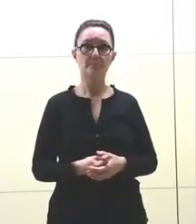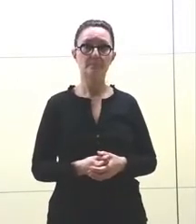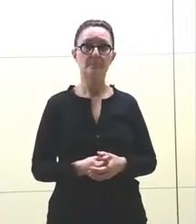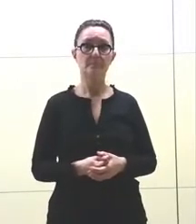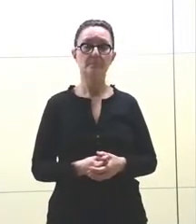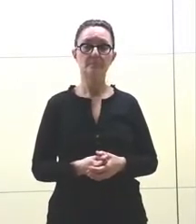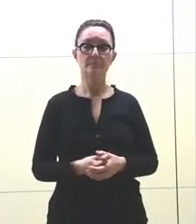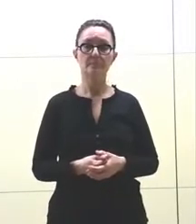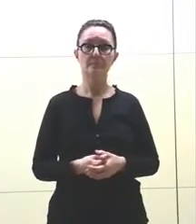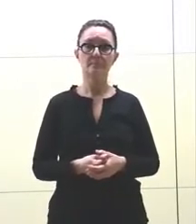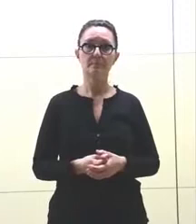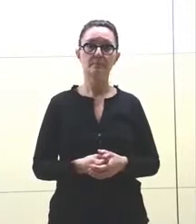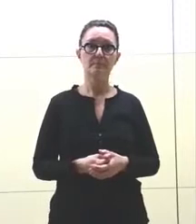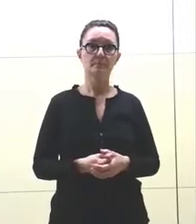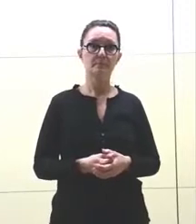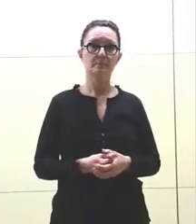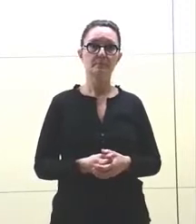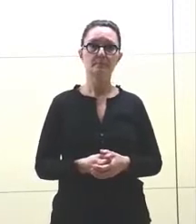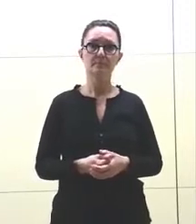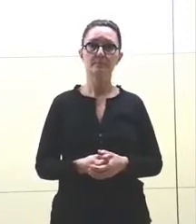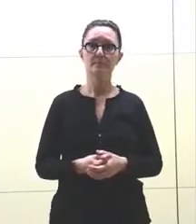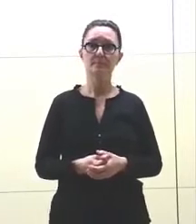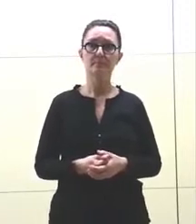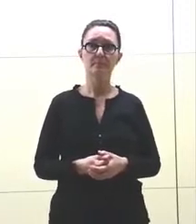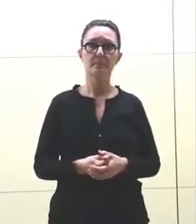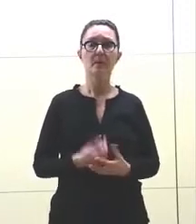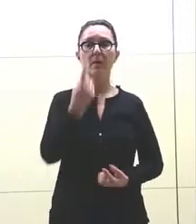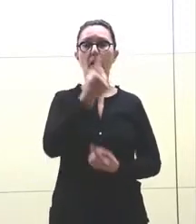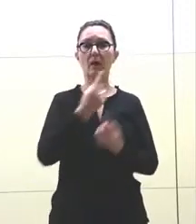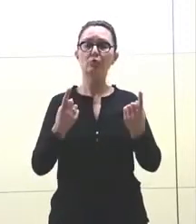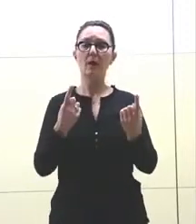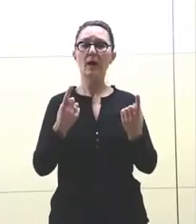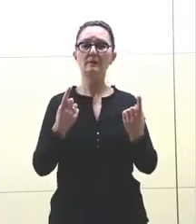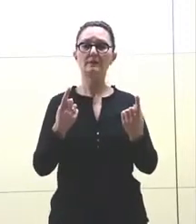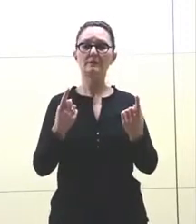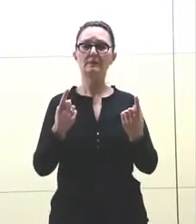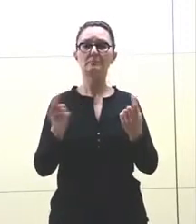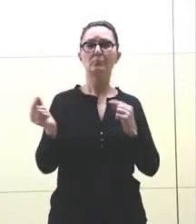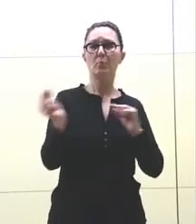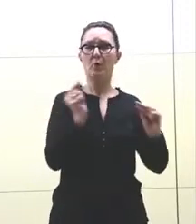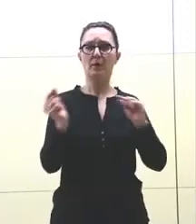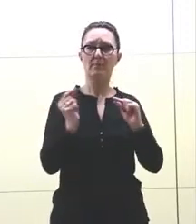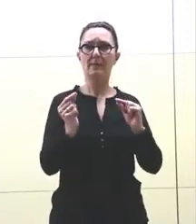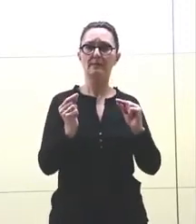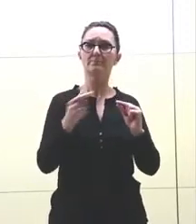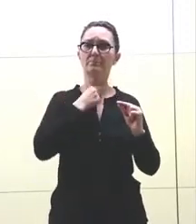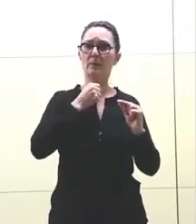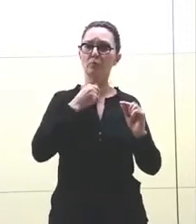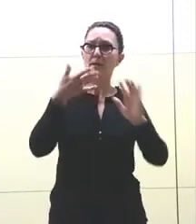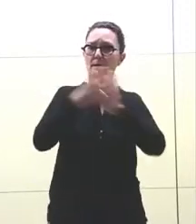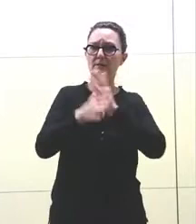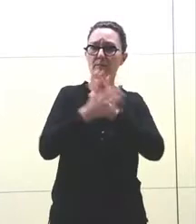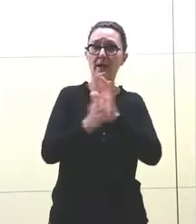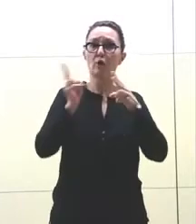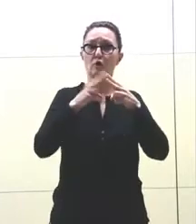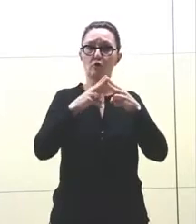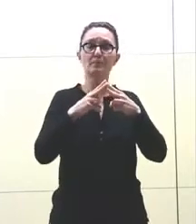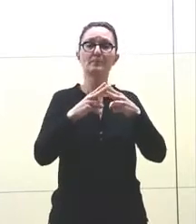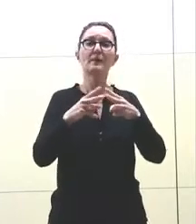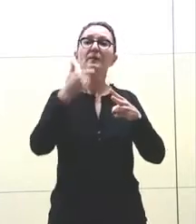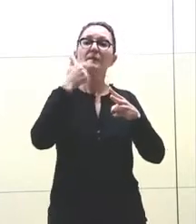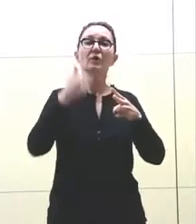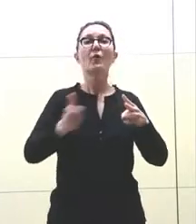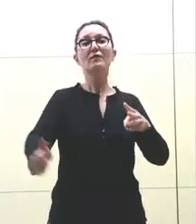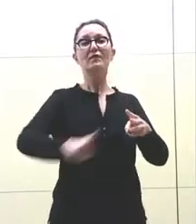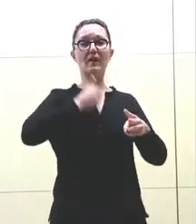nos enfrentamos con... Ha habido varias polémicas que me gustaría a mí entrar en 2 de ellas, que lo llamo falsas dicotomías. Por un